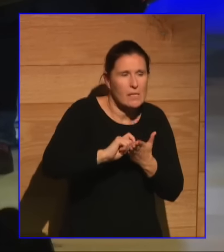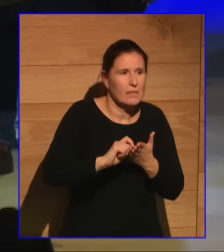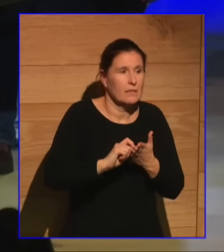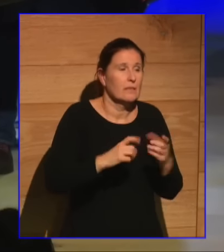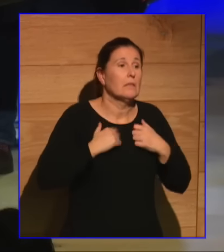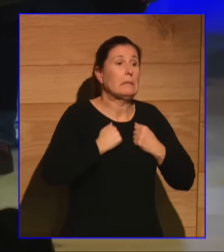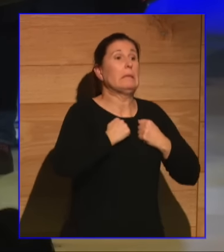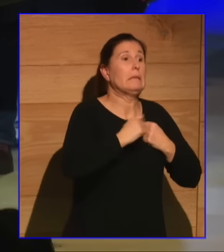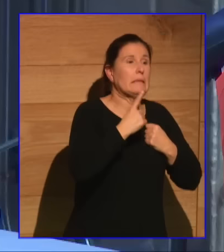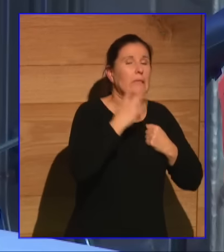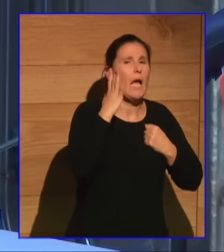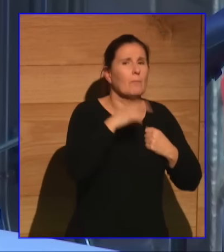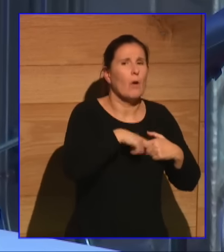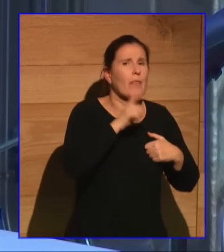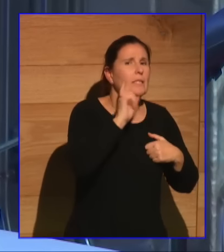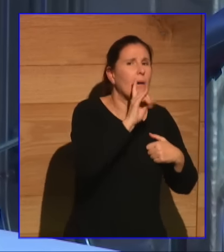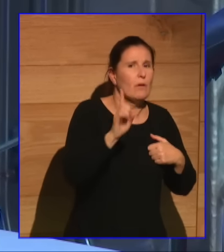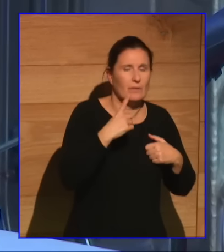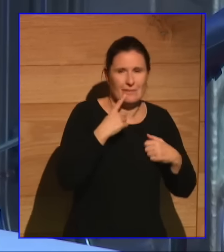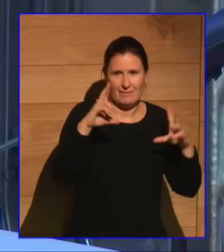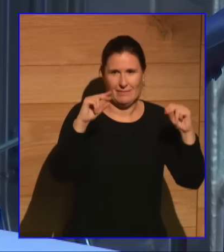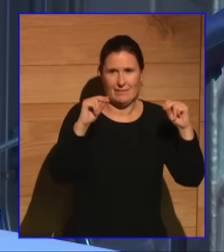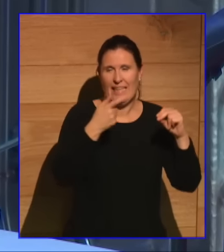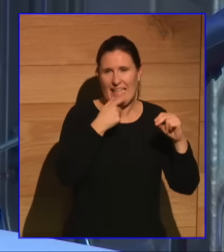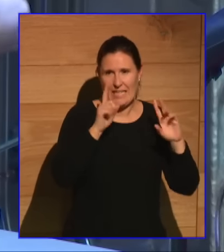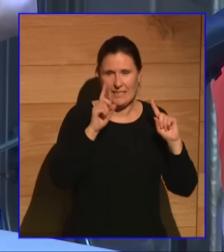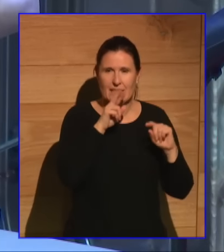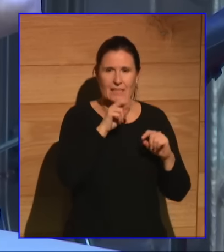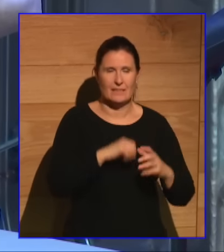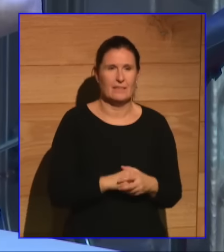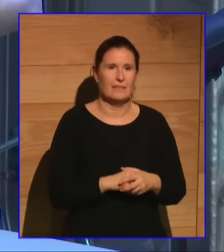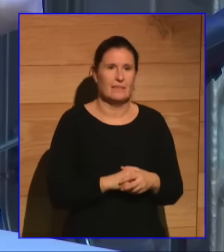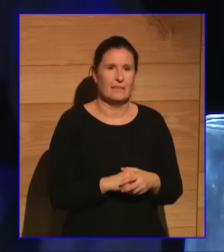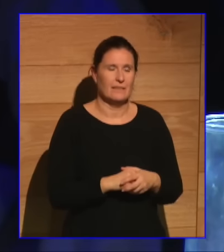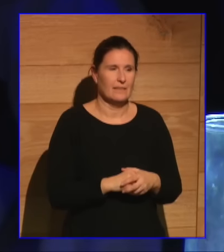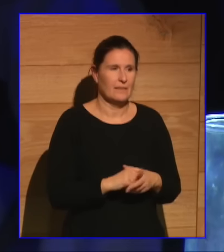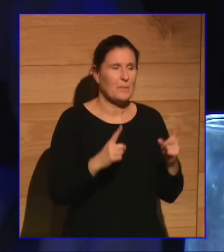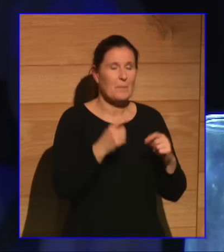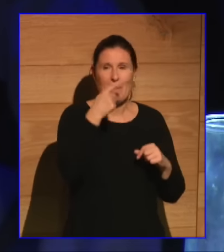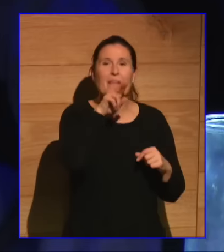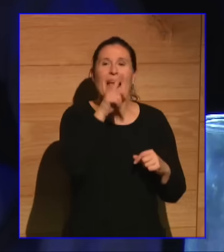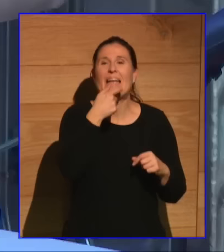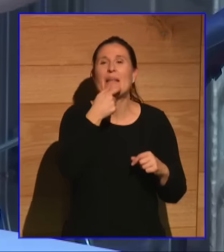policía. Y todo esto en inglés, obviamente. Gentlemen, please.